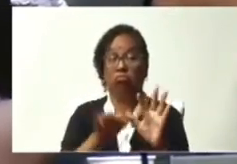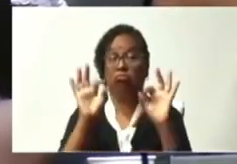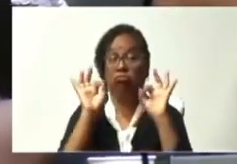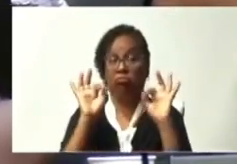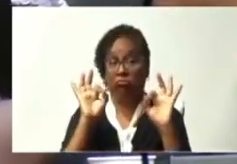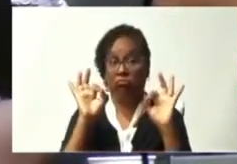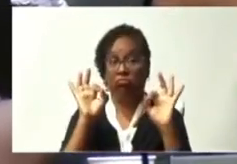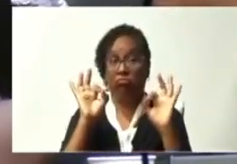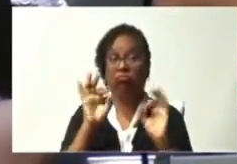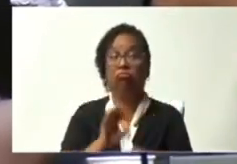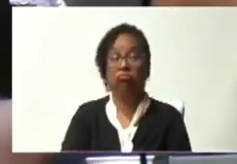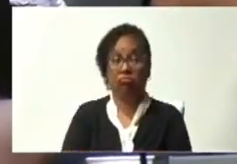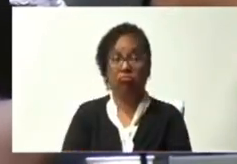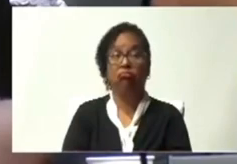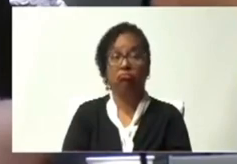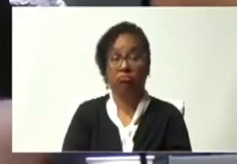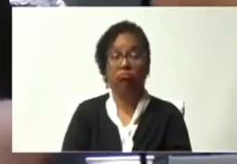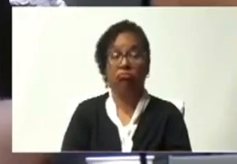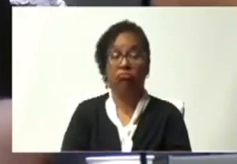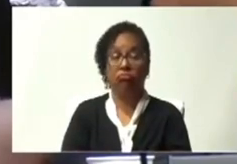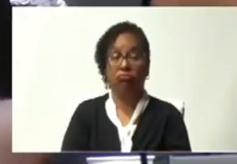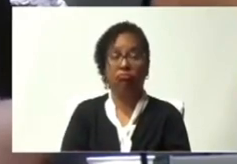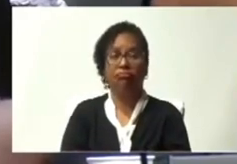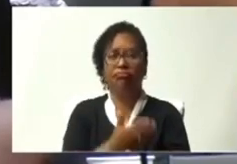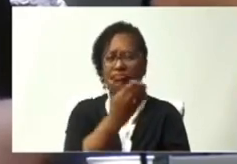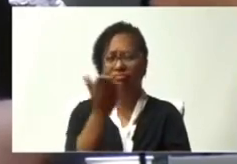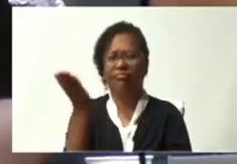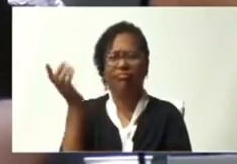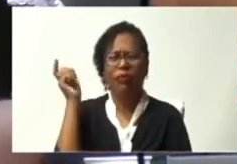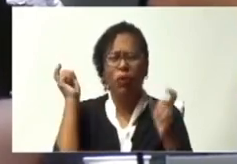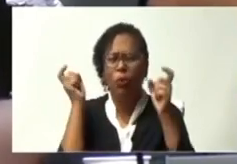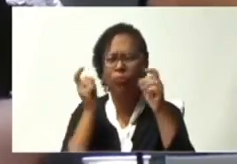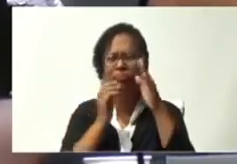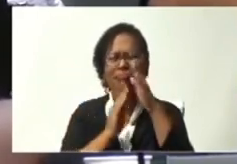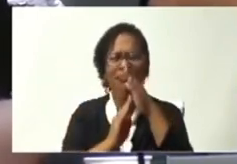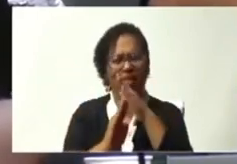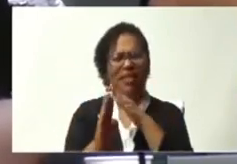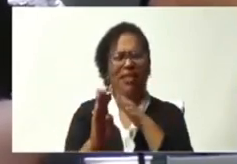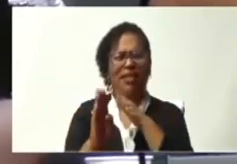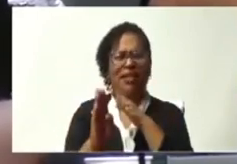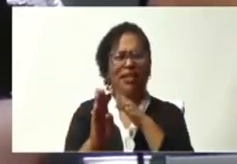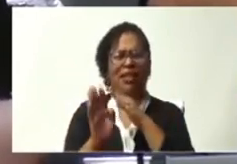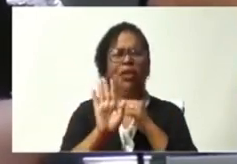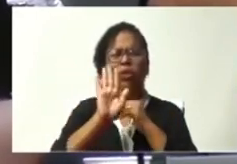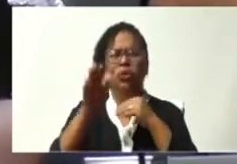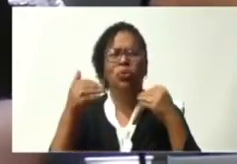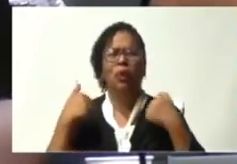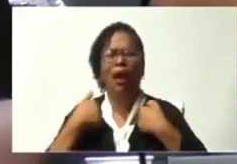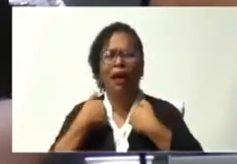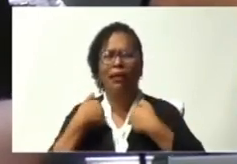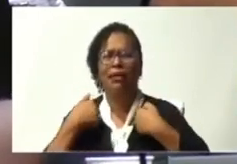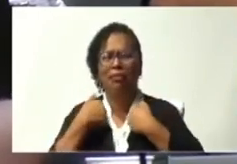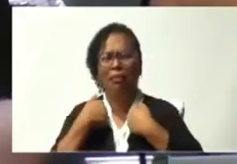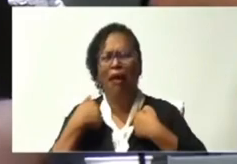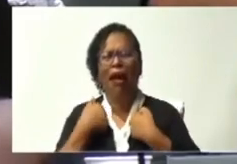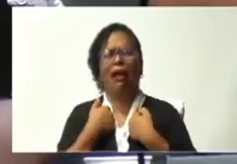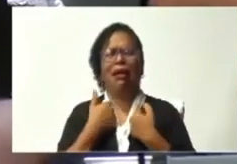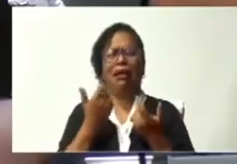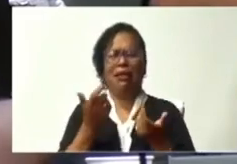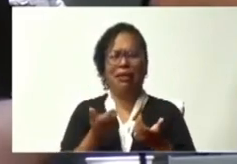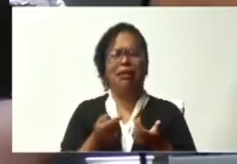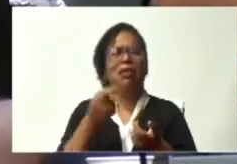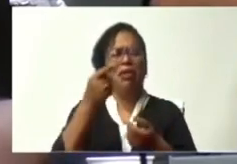a esos Humildes ciudadanos que Día tras día chequean sus animales ya sea caprino